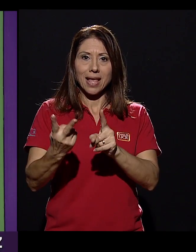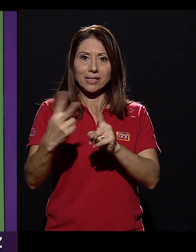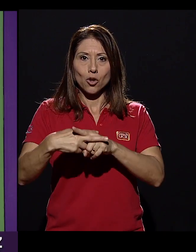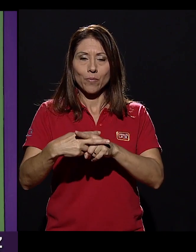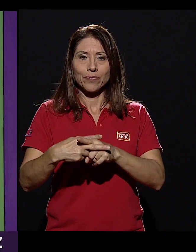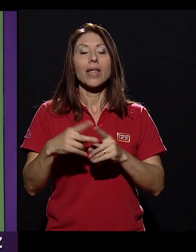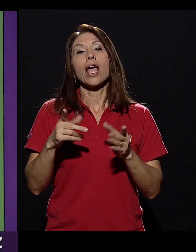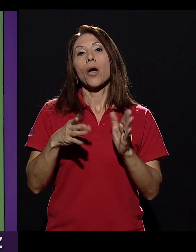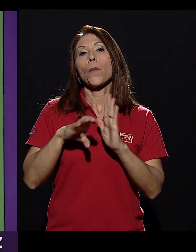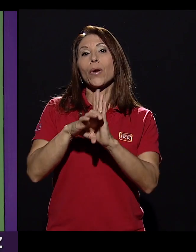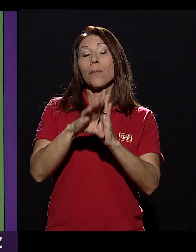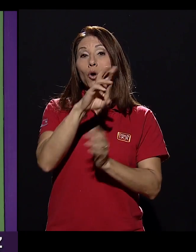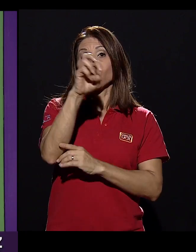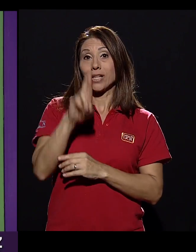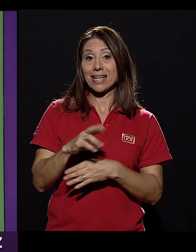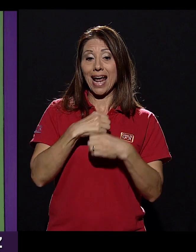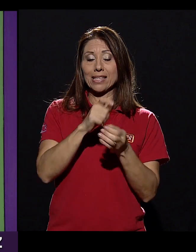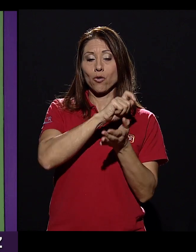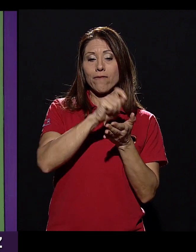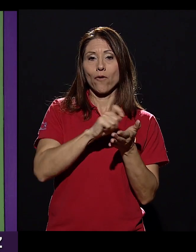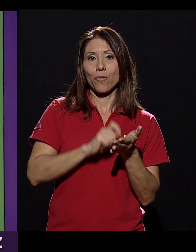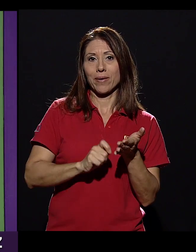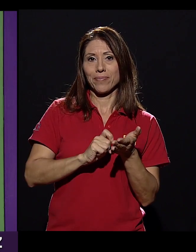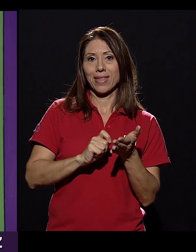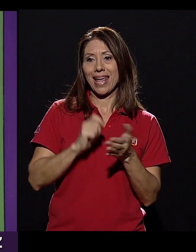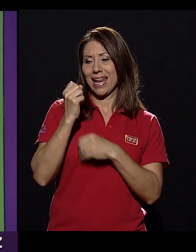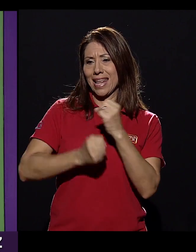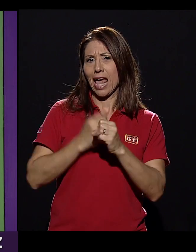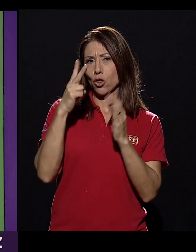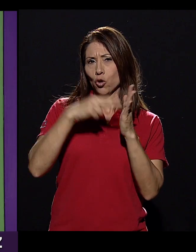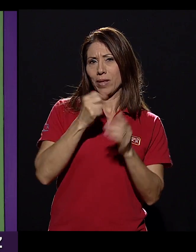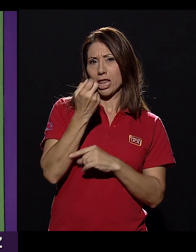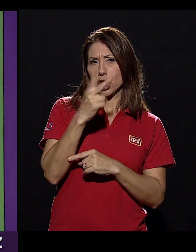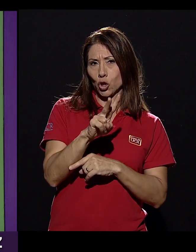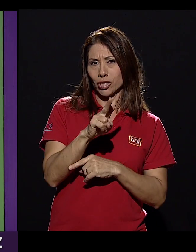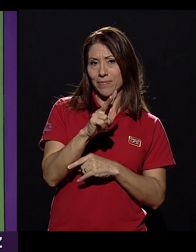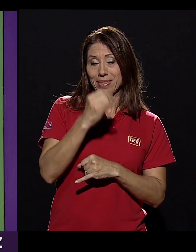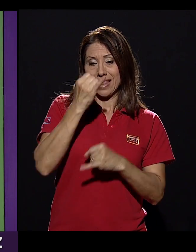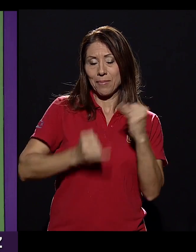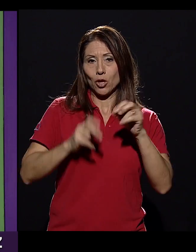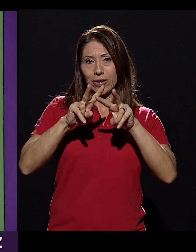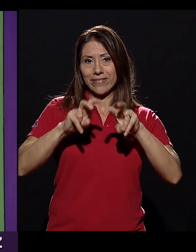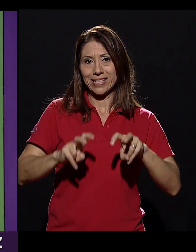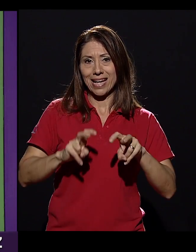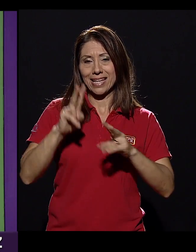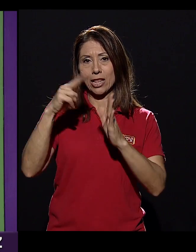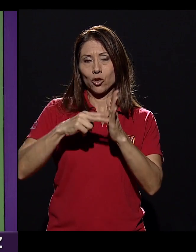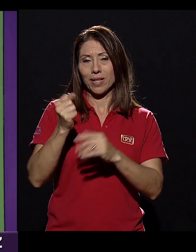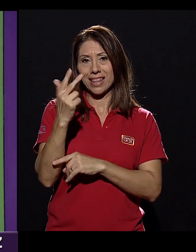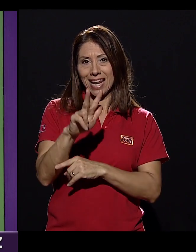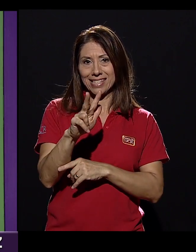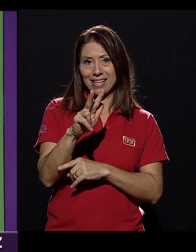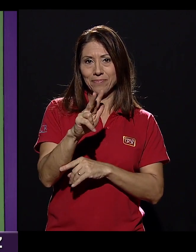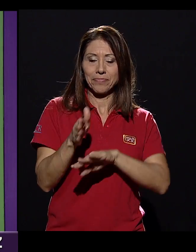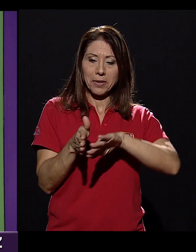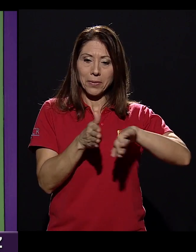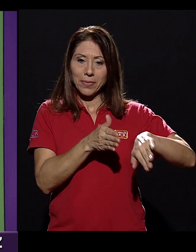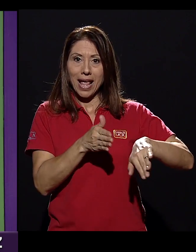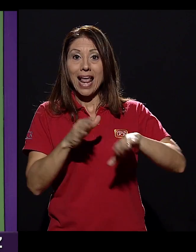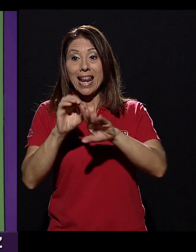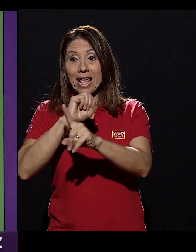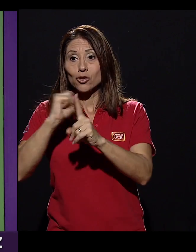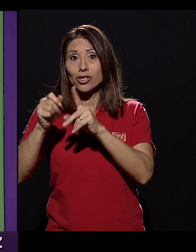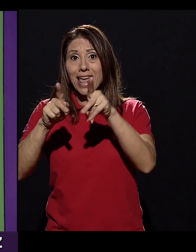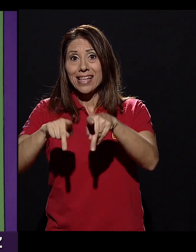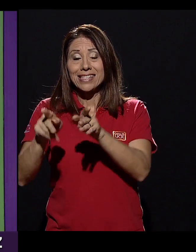sucede que, por ejemplo, Costa Rica rinde un informe en el 2012, que terminó de revisarse en el 2013, la sociedad civil aporta un informe en